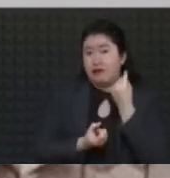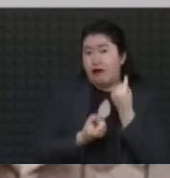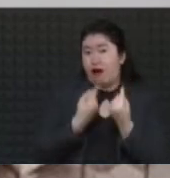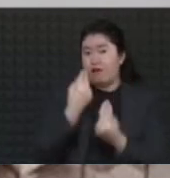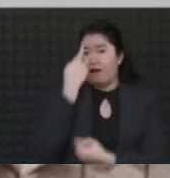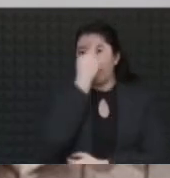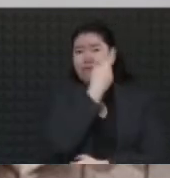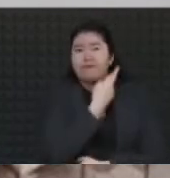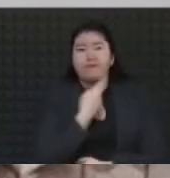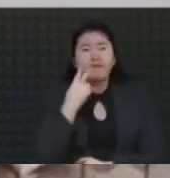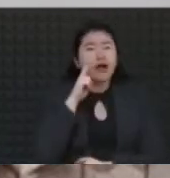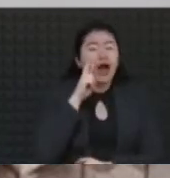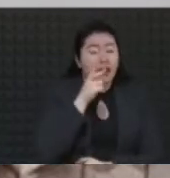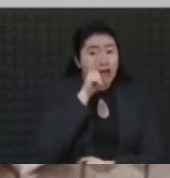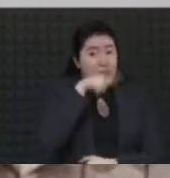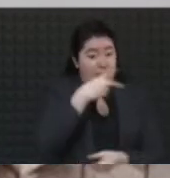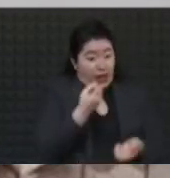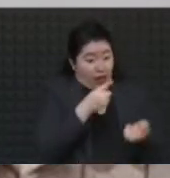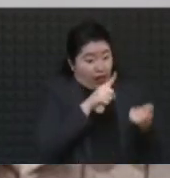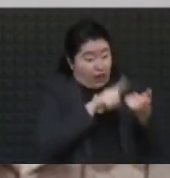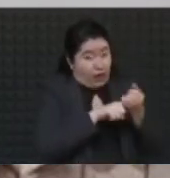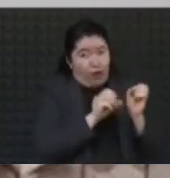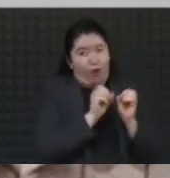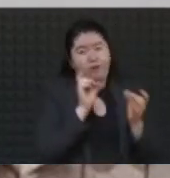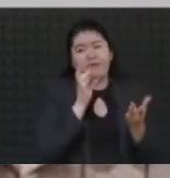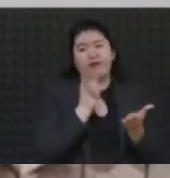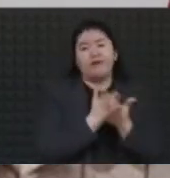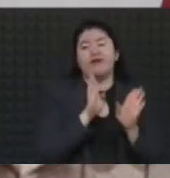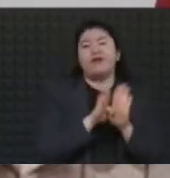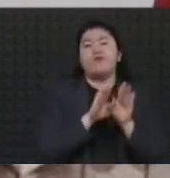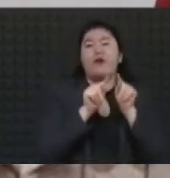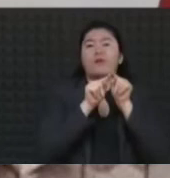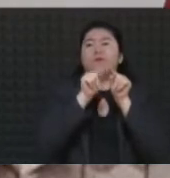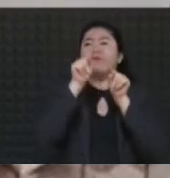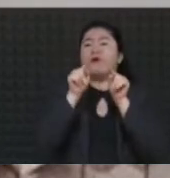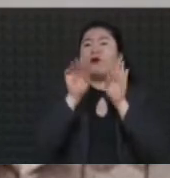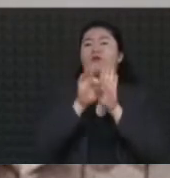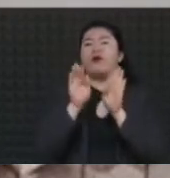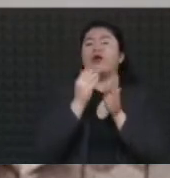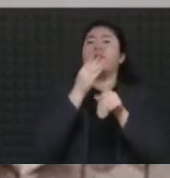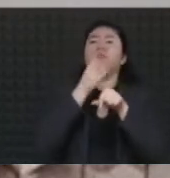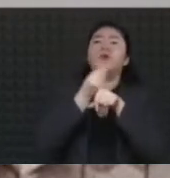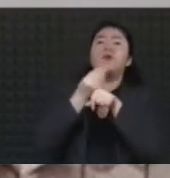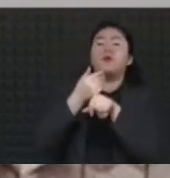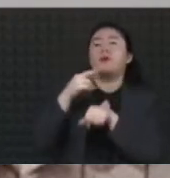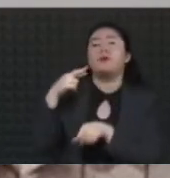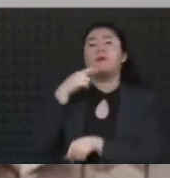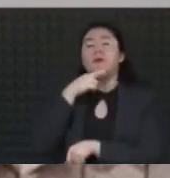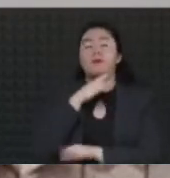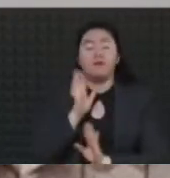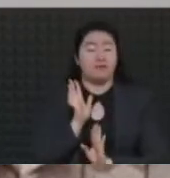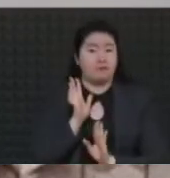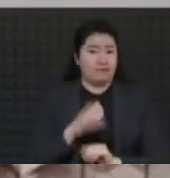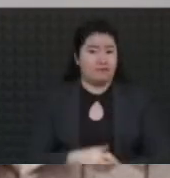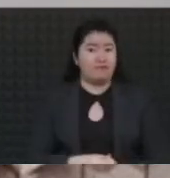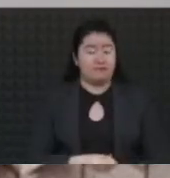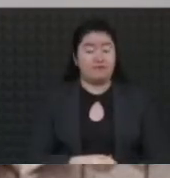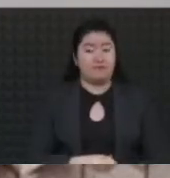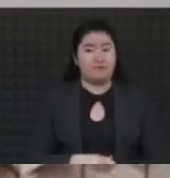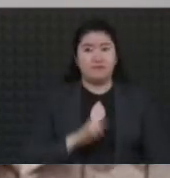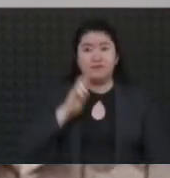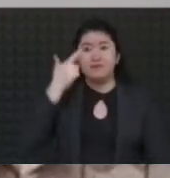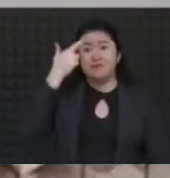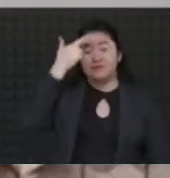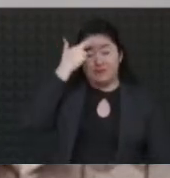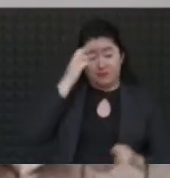son estructurales o es sencillamente algo superficial que pueda resolverse de una manera muy rápida. Recuerden que todos